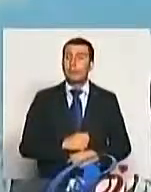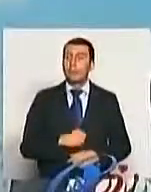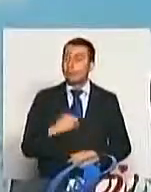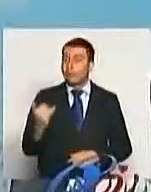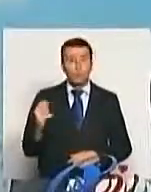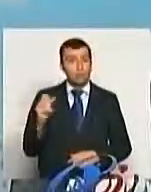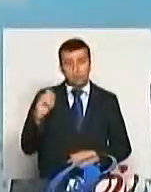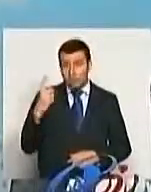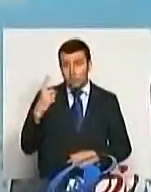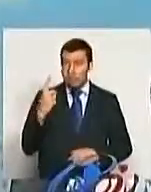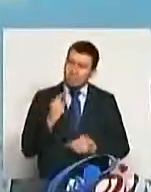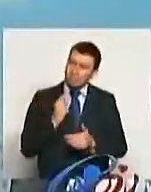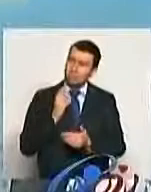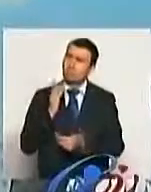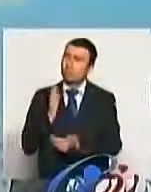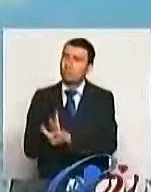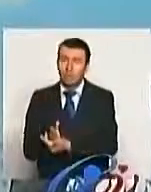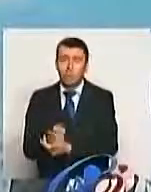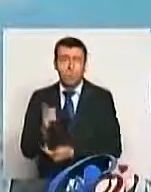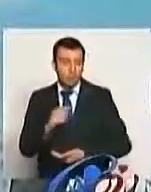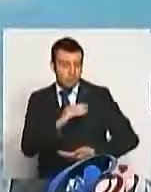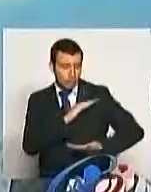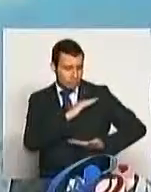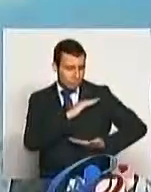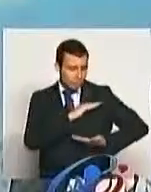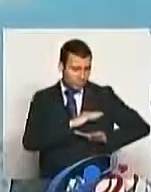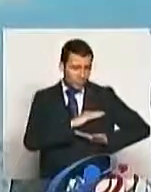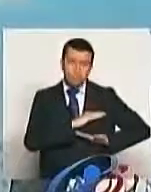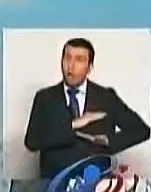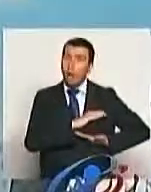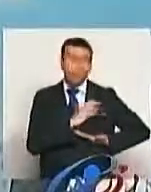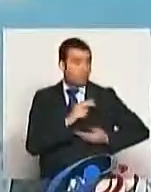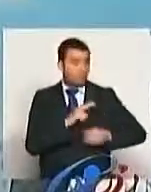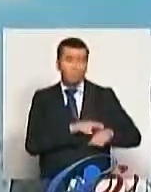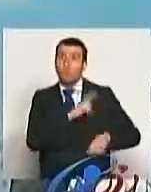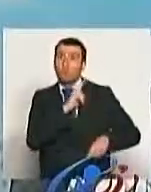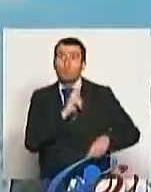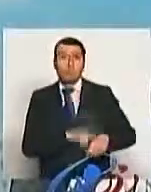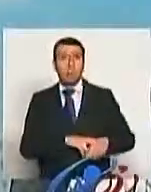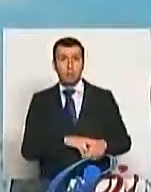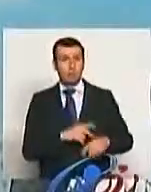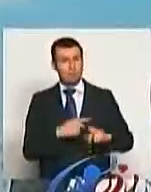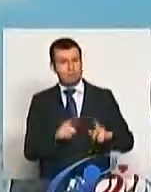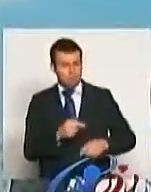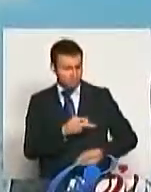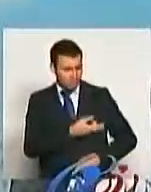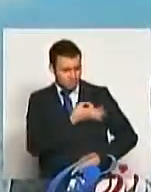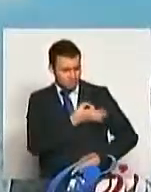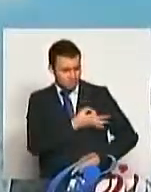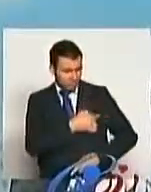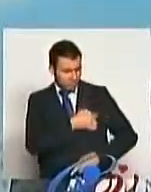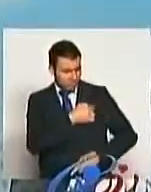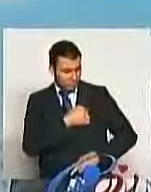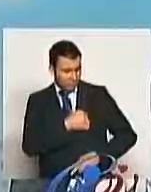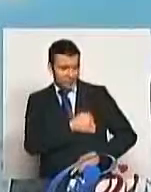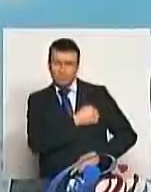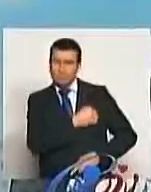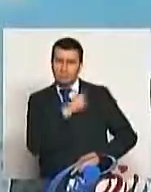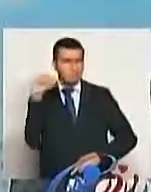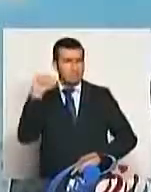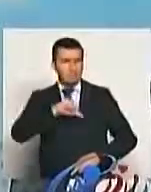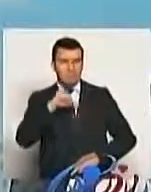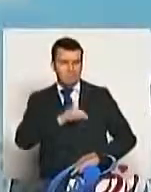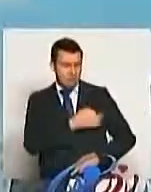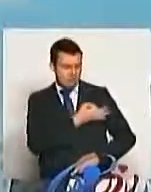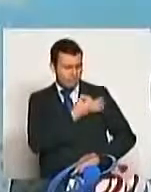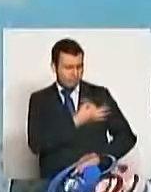Primero, porque la mamografía salió totalmente normal ante un nódulo altamente maligno,